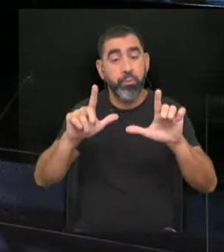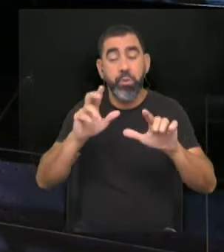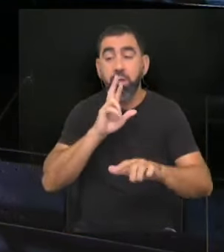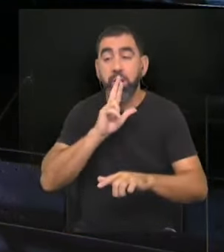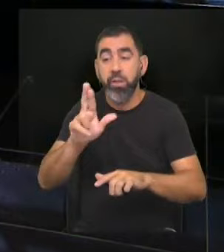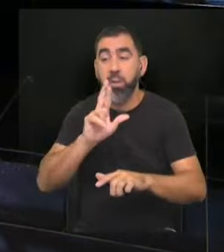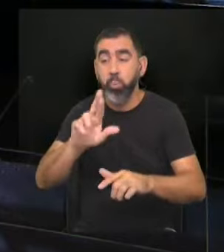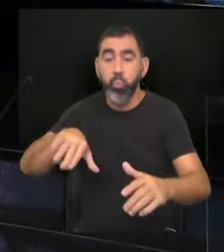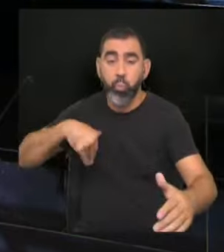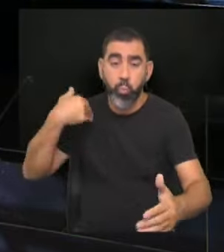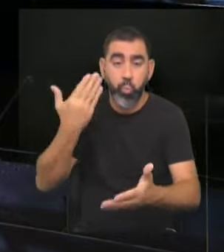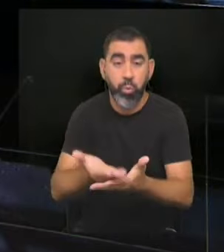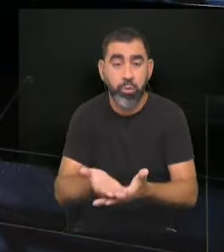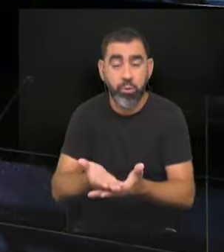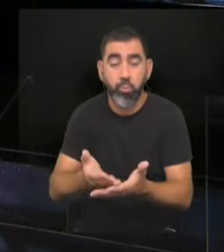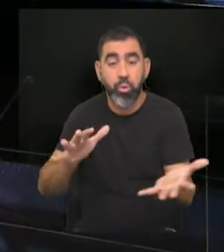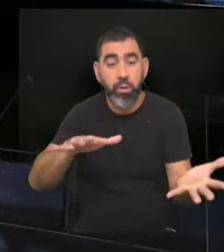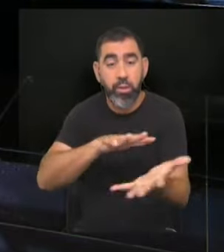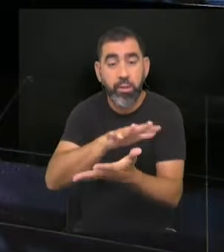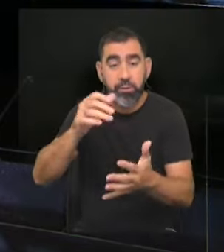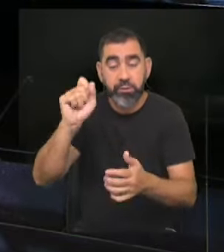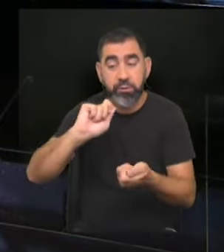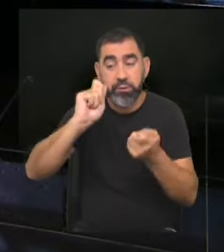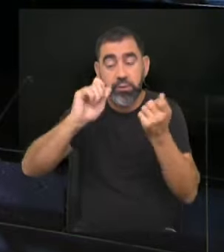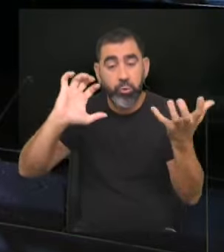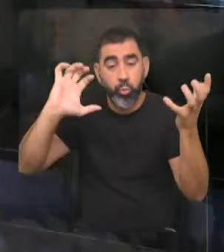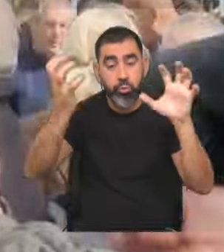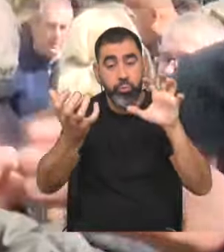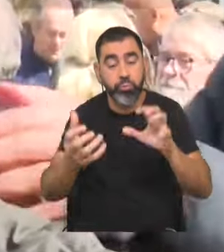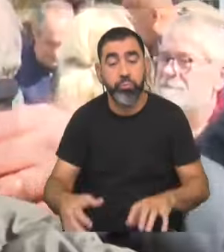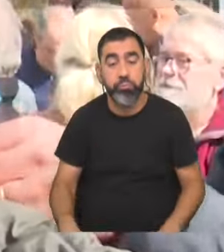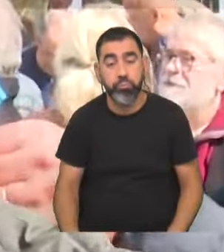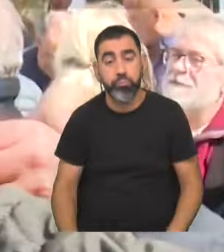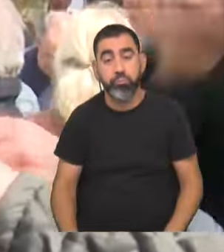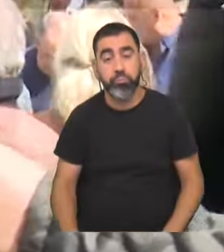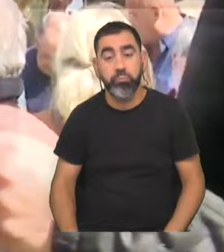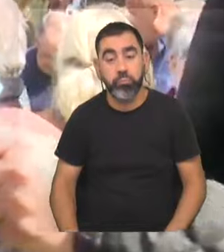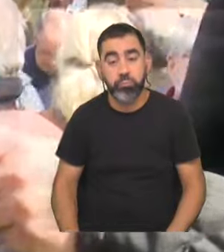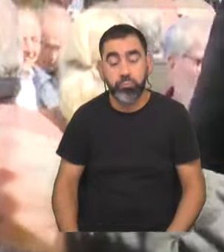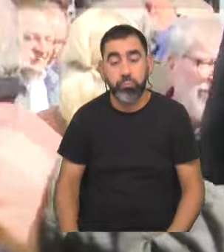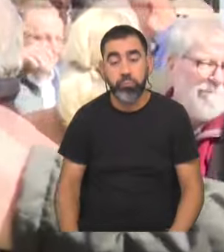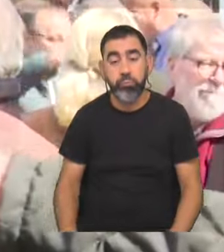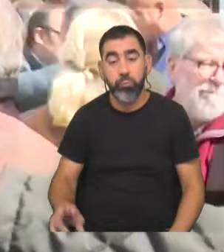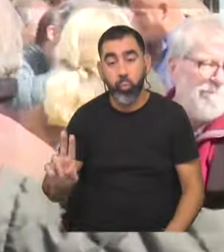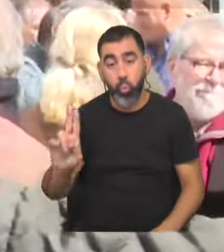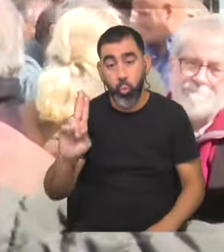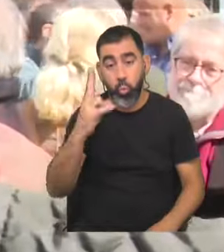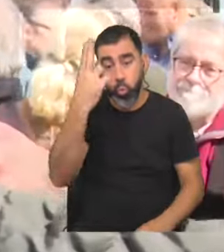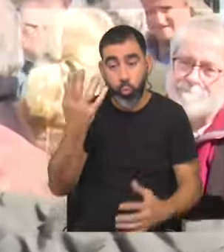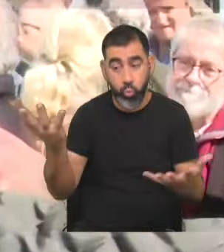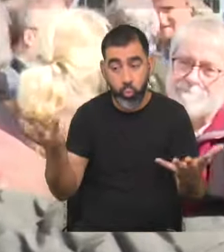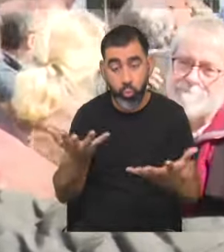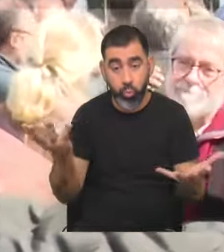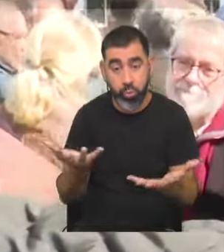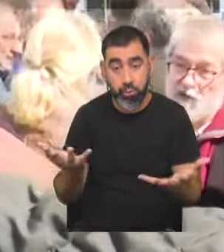respuestas y propuestas sobre la situación del cambio climático el Uruguay está haciendo eh de